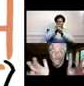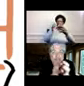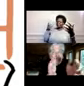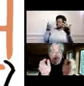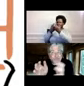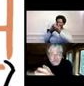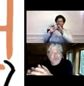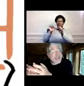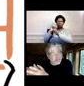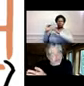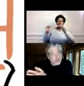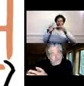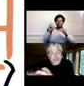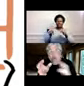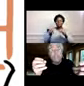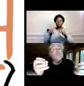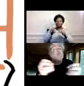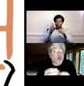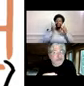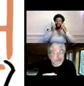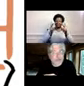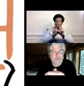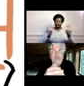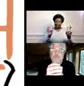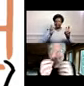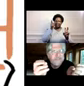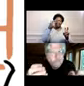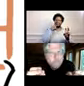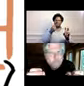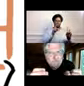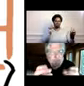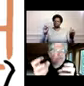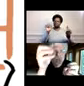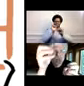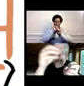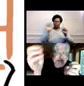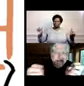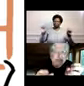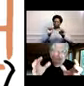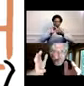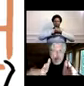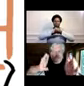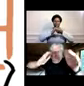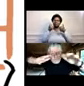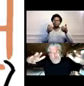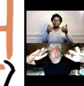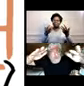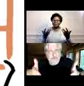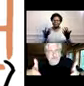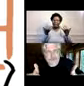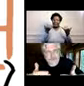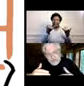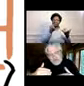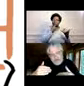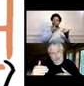combinarlas a aquellos proveedores profesionales a las personas a quienes sirven. Eso vamos a ver aquí en breve también. Eso es algo importante.